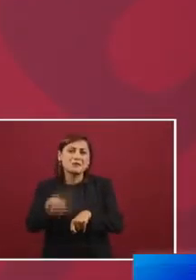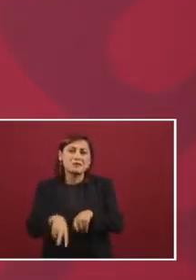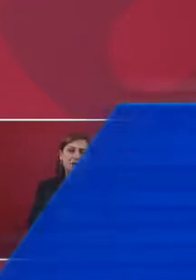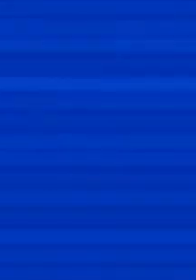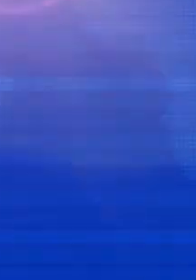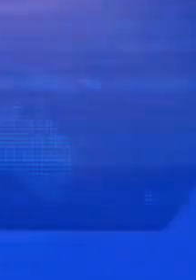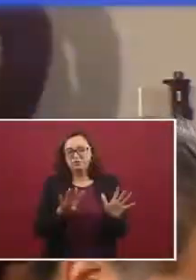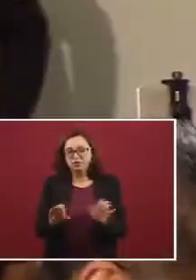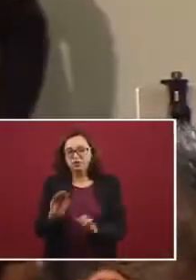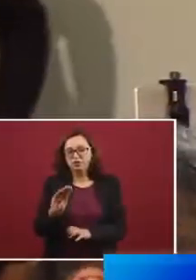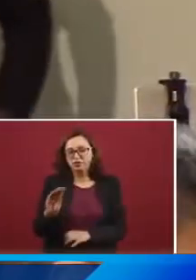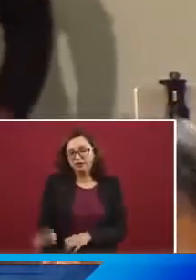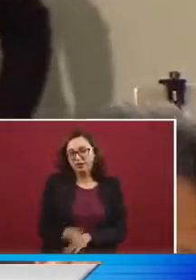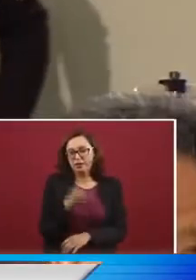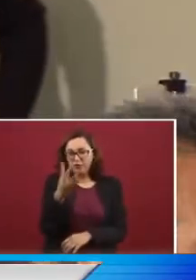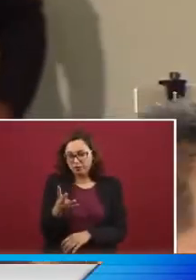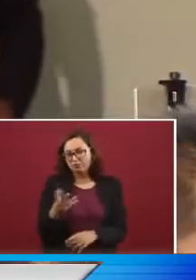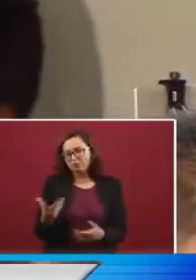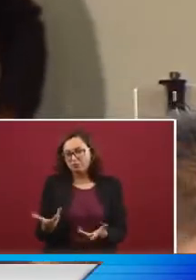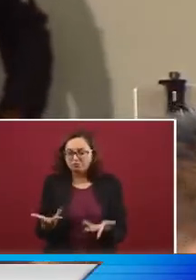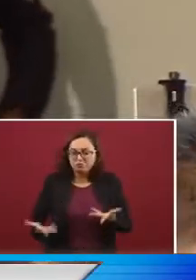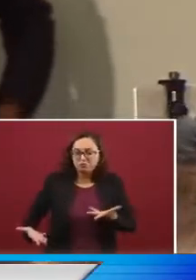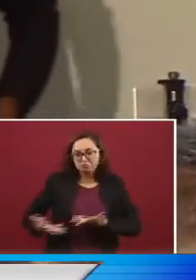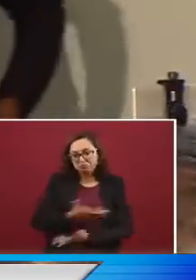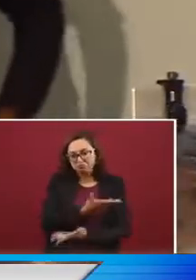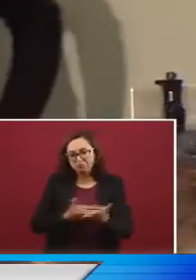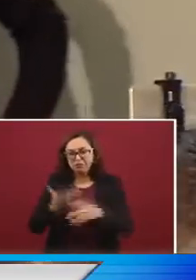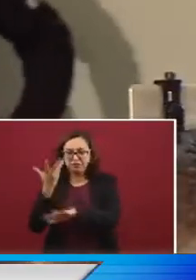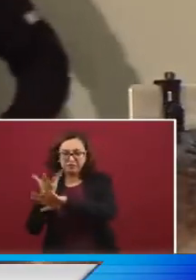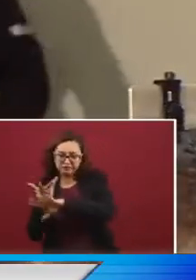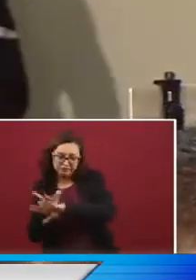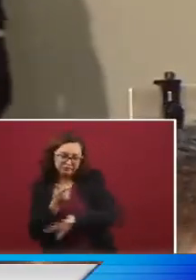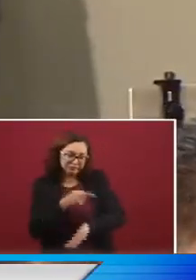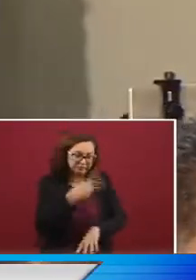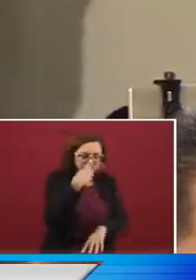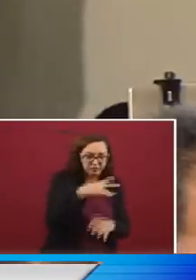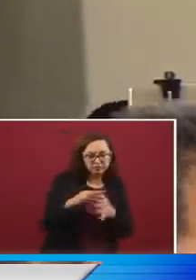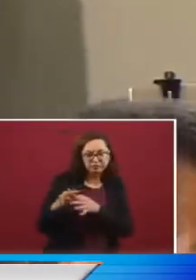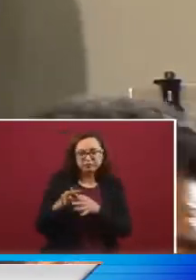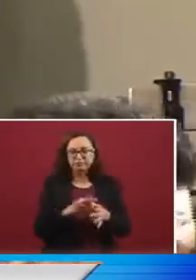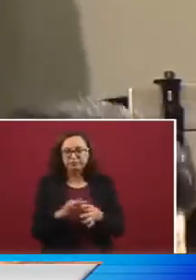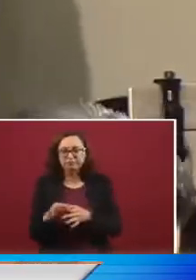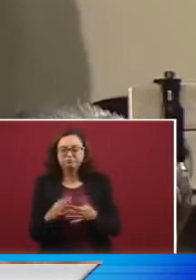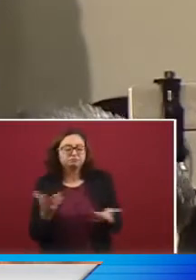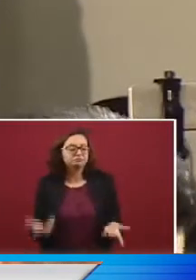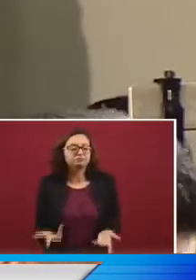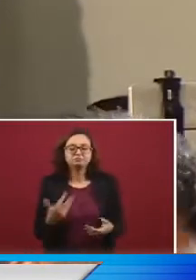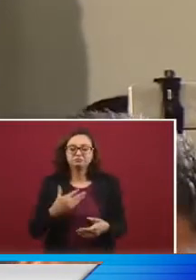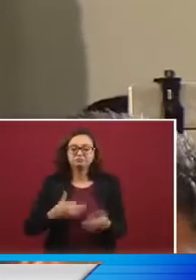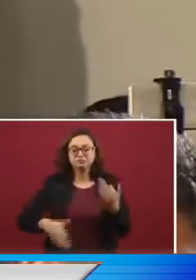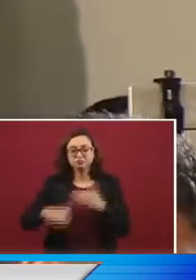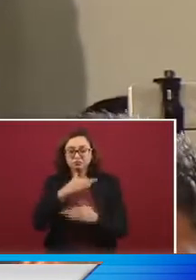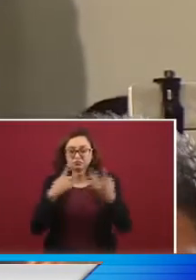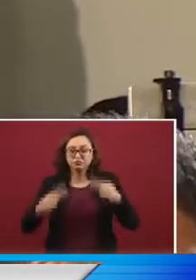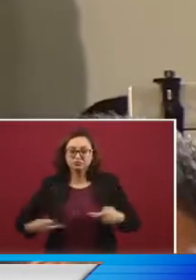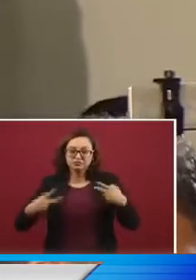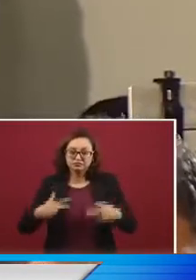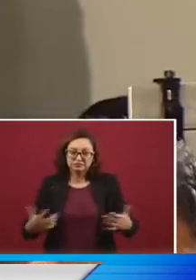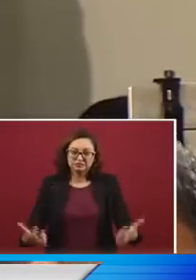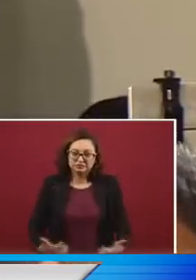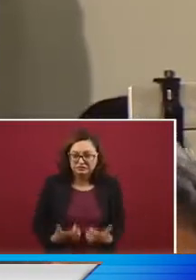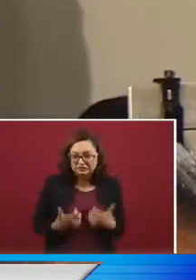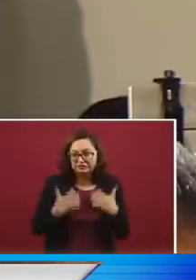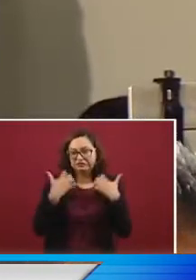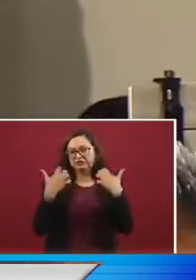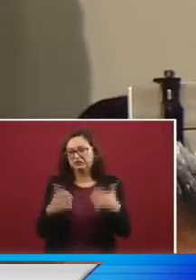abierto. Acuerdo del Río Bravo. Se revisará este acuerdo. Buscando evitar la afectación, se buscará que inicialmente se